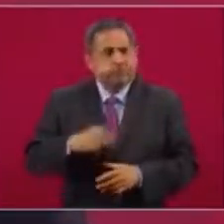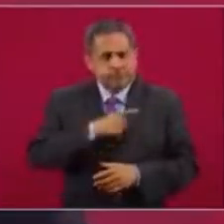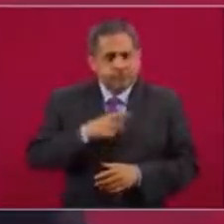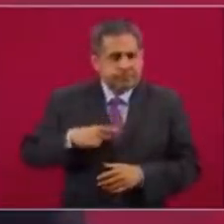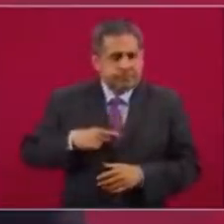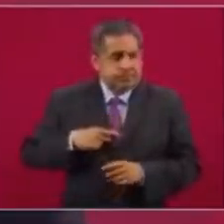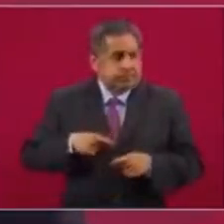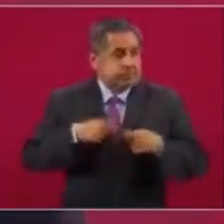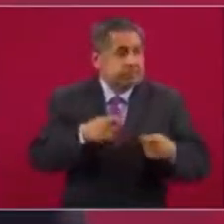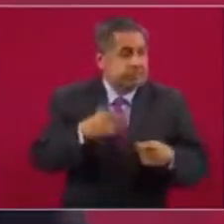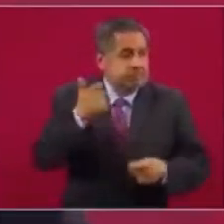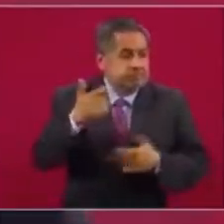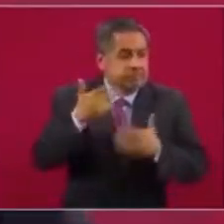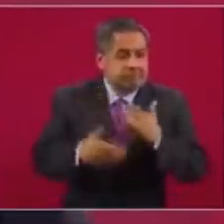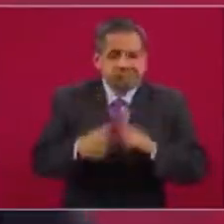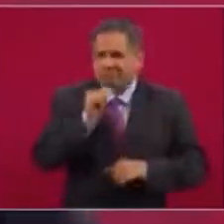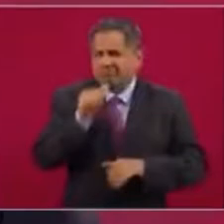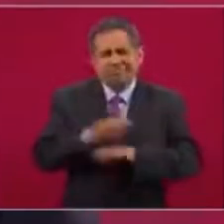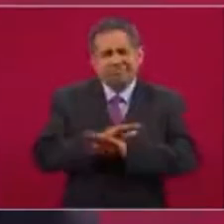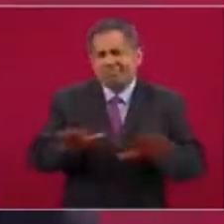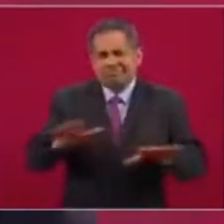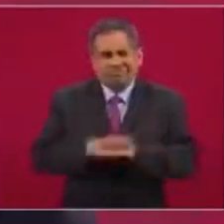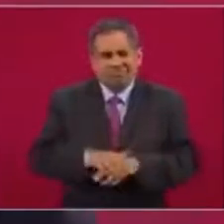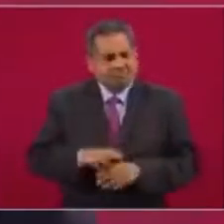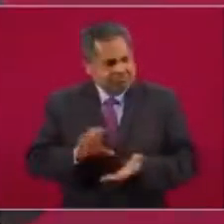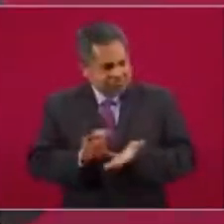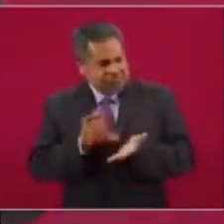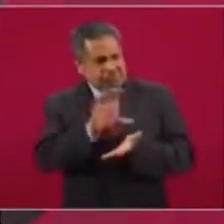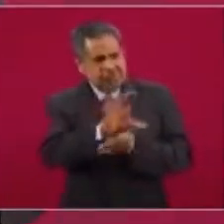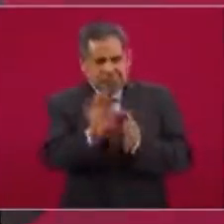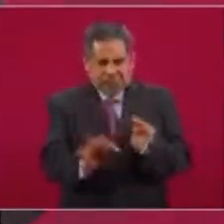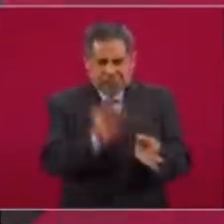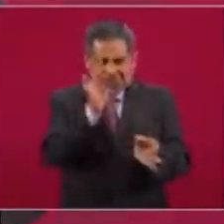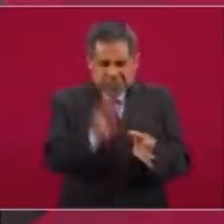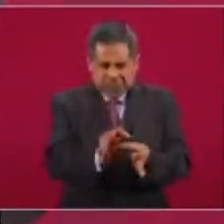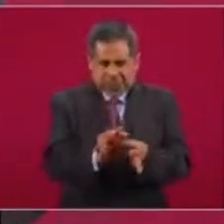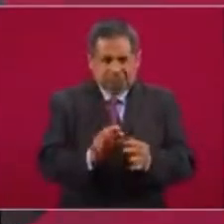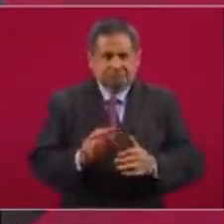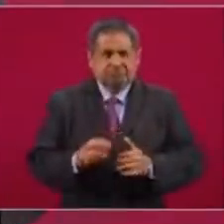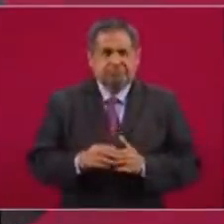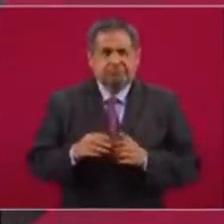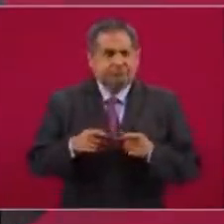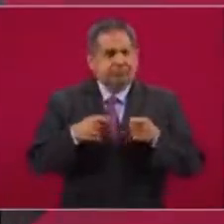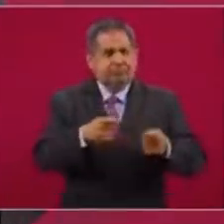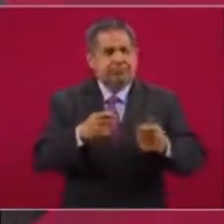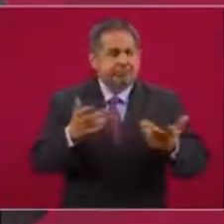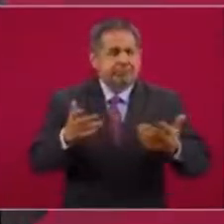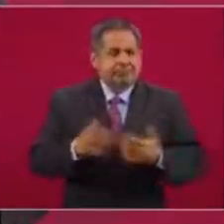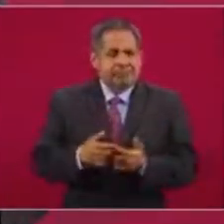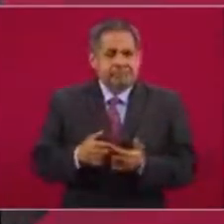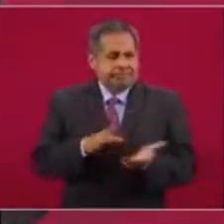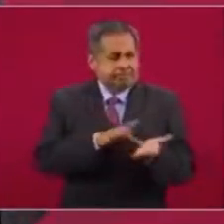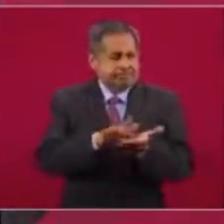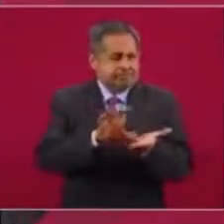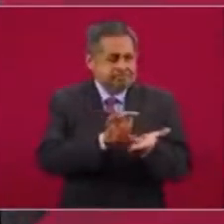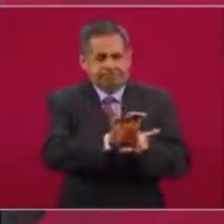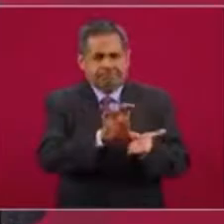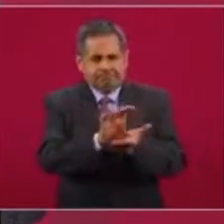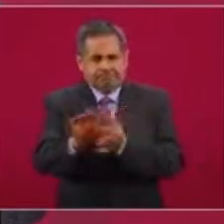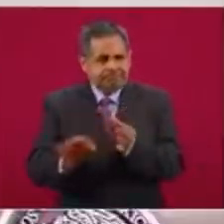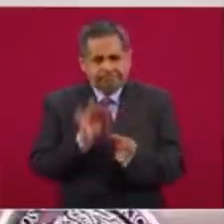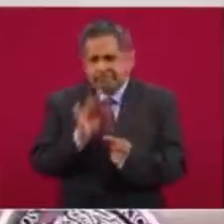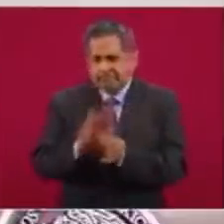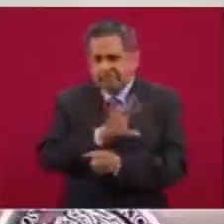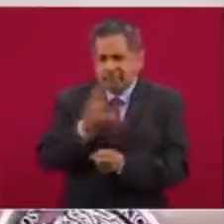nada al gobierno del estado de Jalisco. Se les están entregando sus